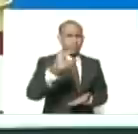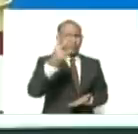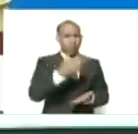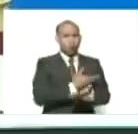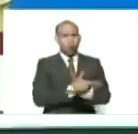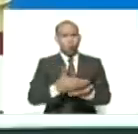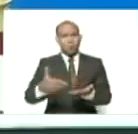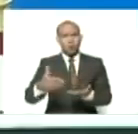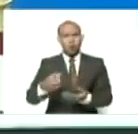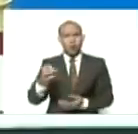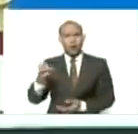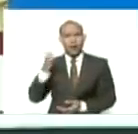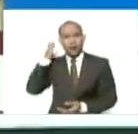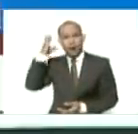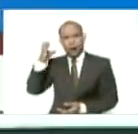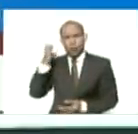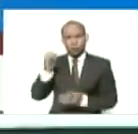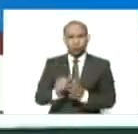2 millones de euros,